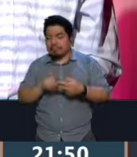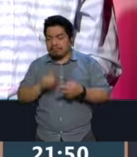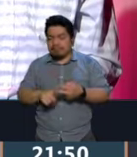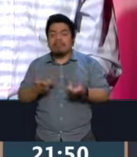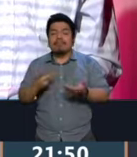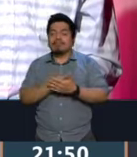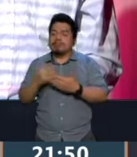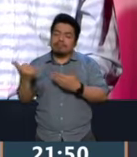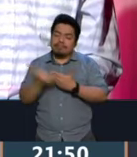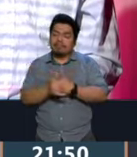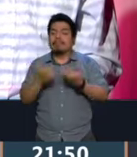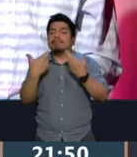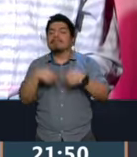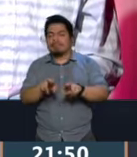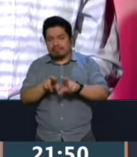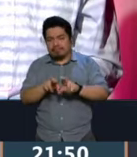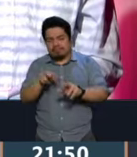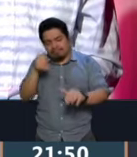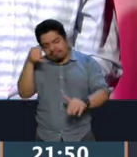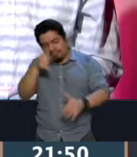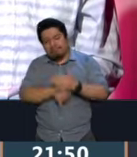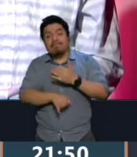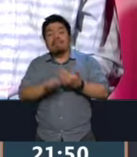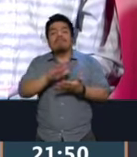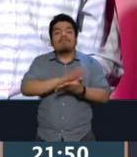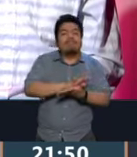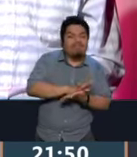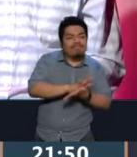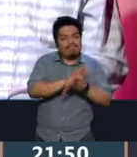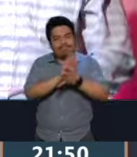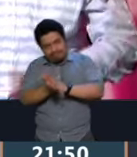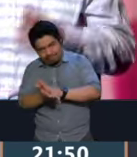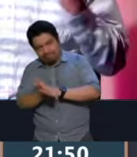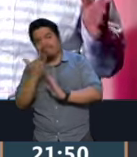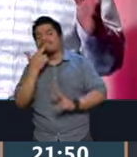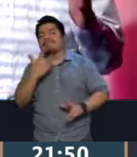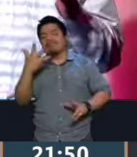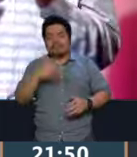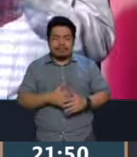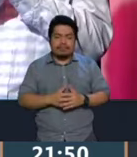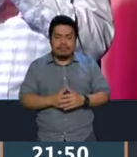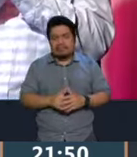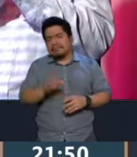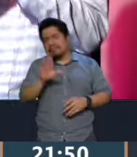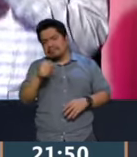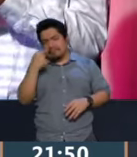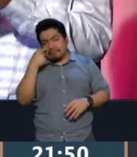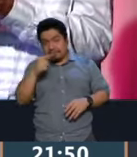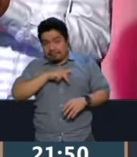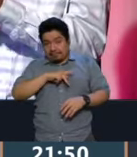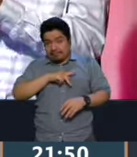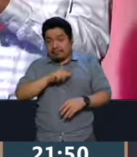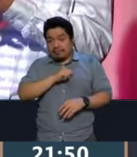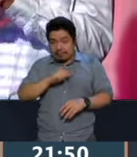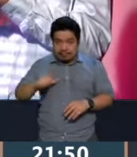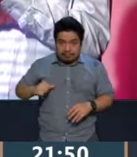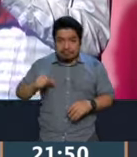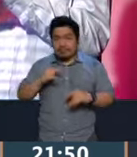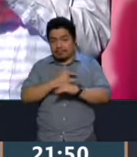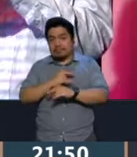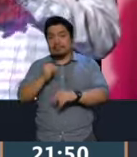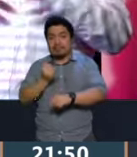este proyecto de profundizar la transformación. Si incluso, fíjate, en mi alcaldía, yo también soy periférico,